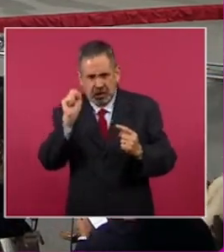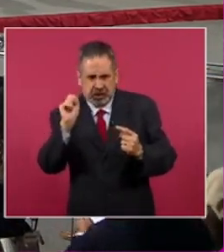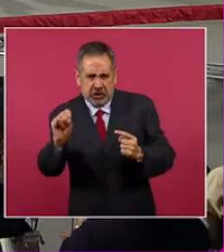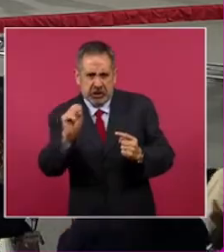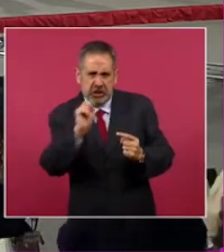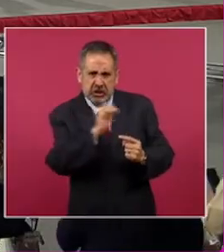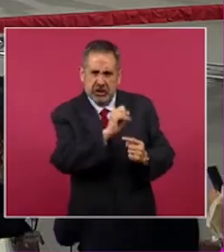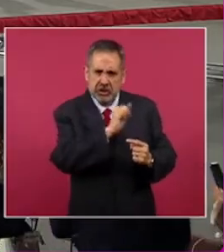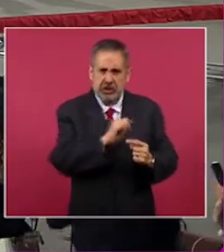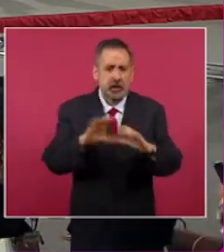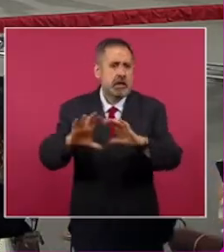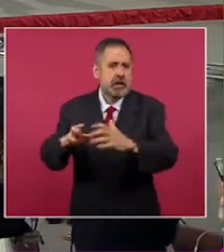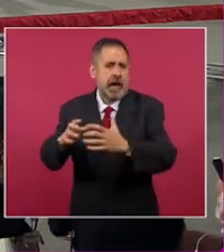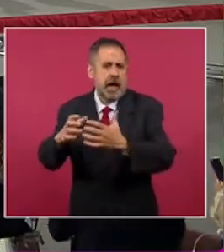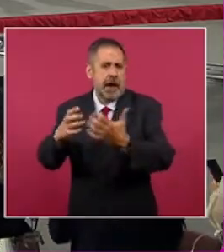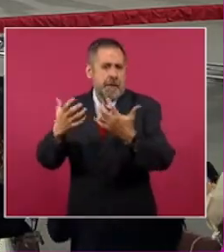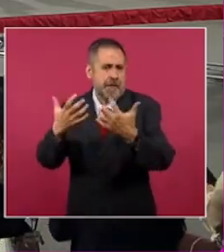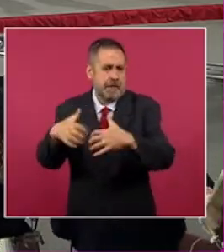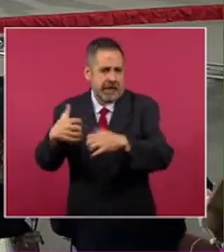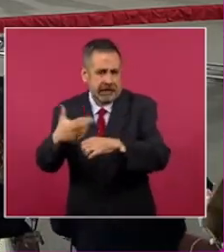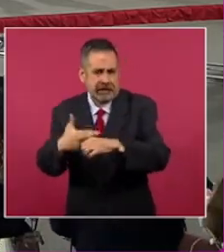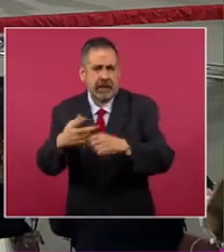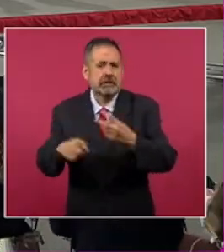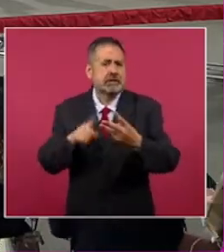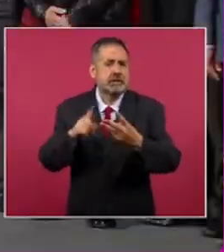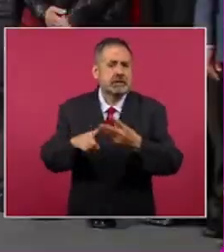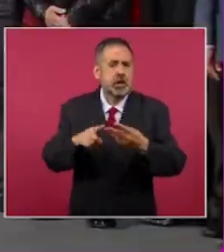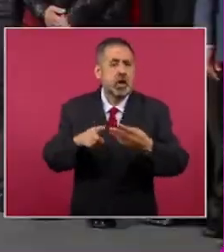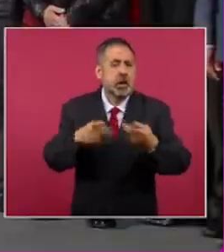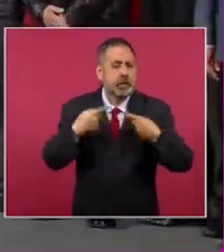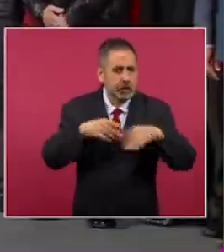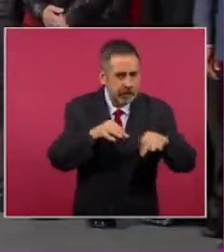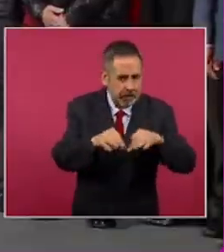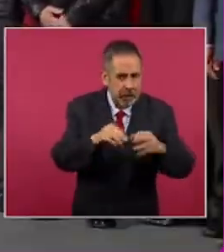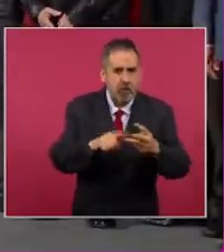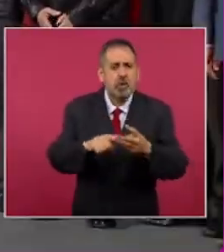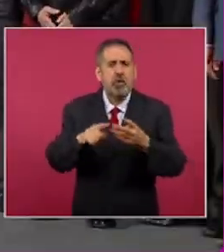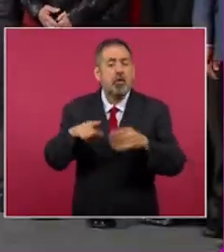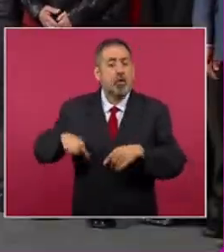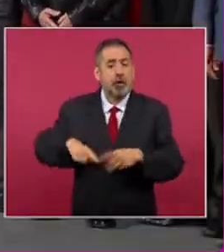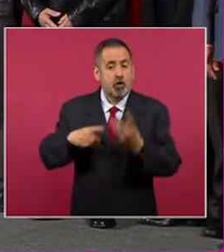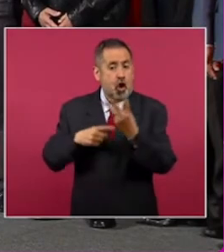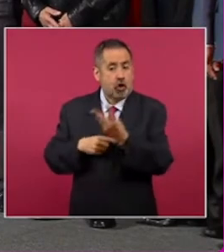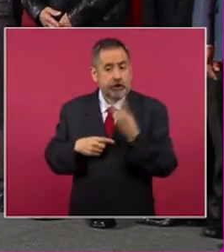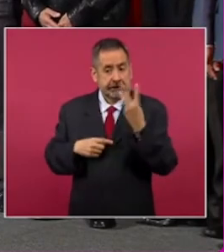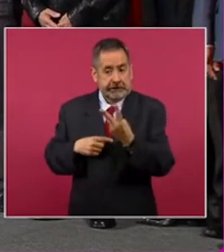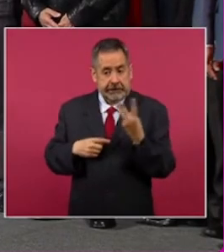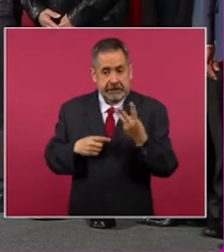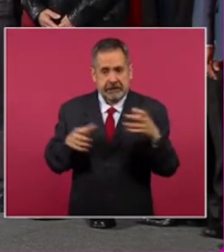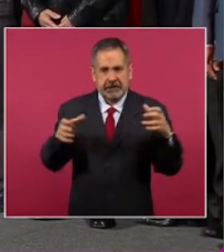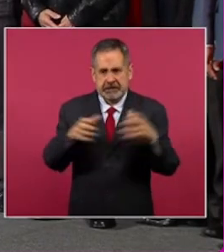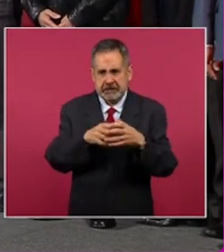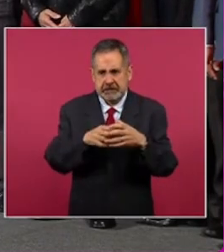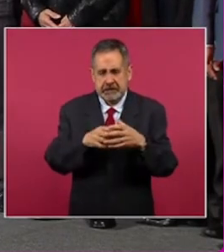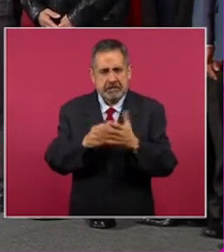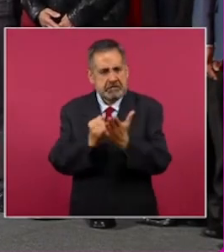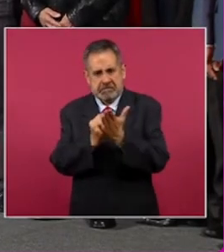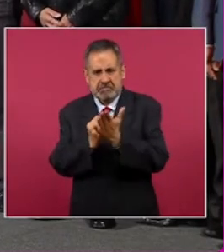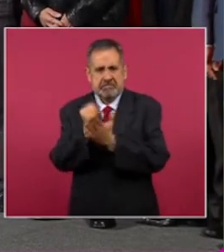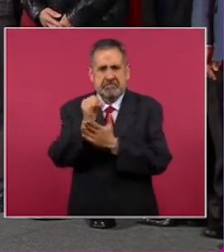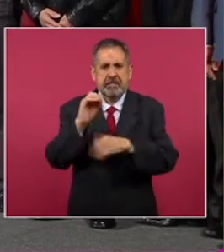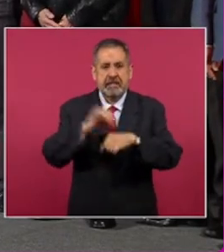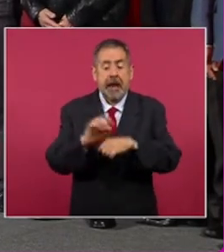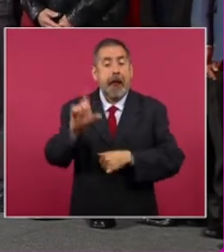entre el sector empresarial, el sector obrero y el gobierno, se decidió y se definió un incremento